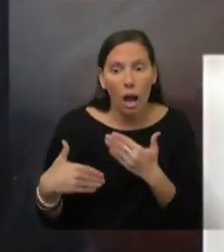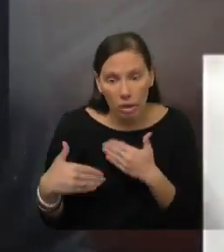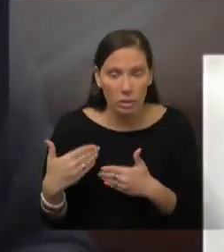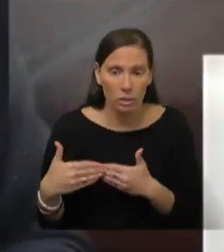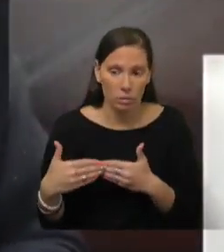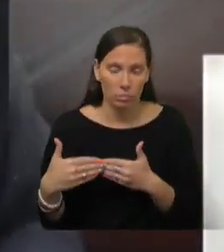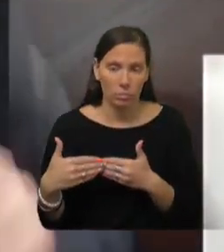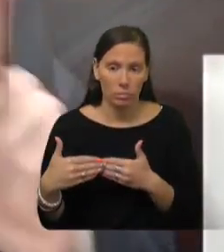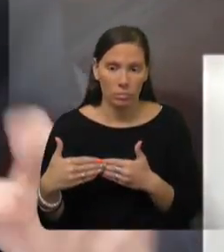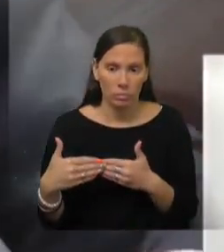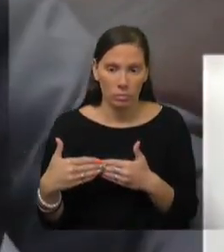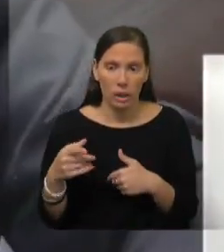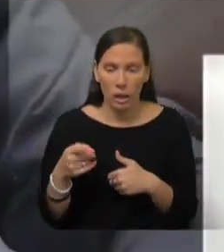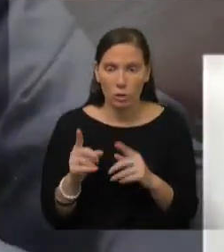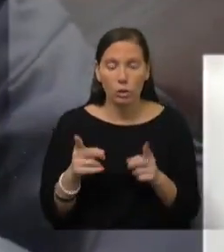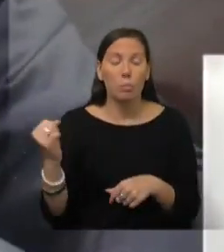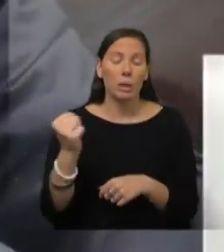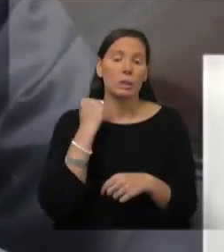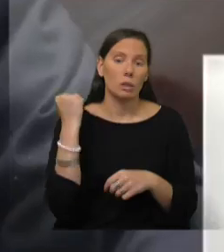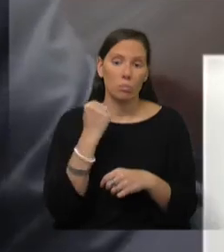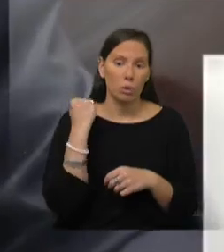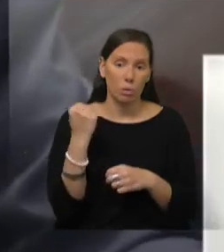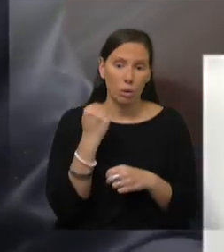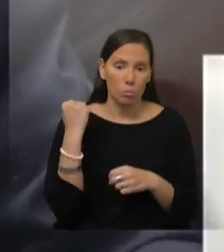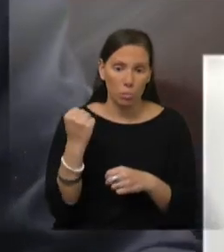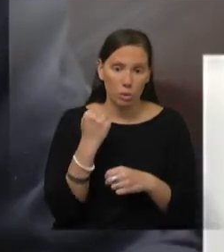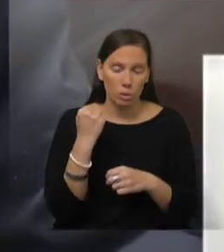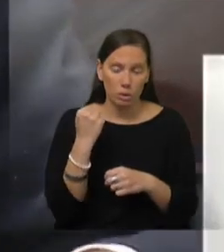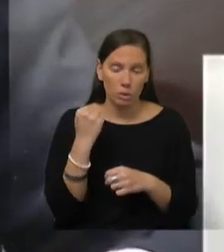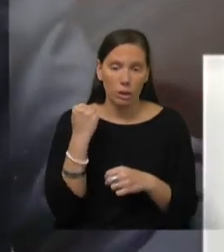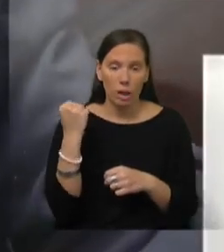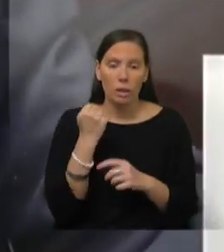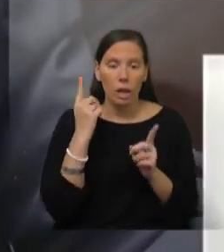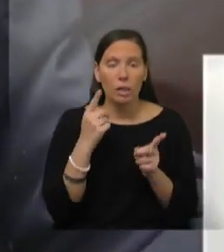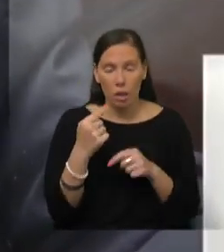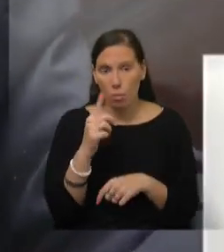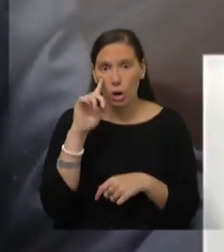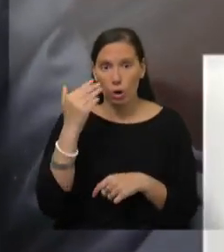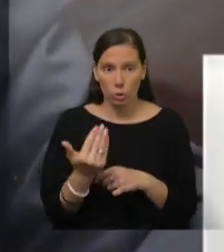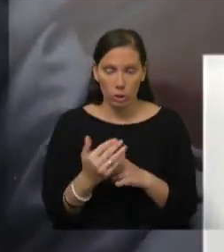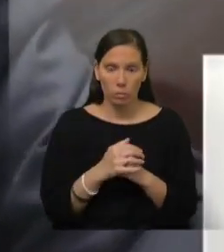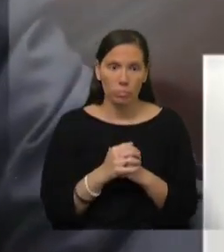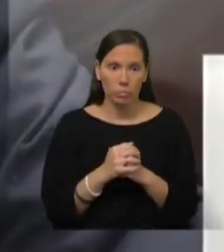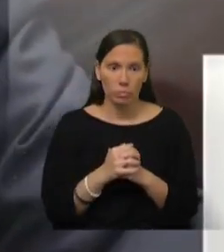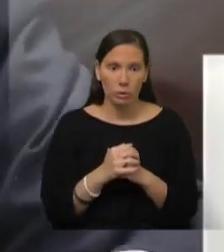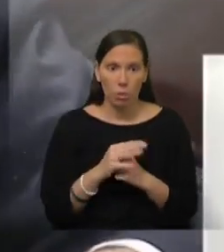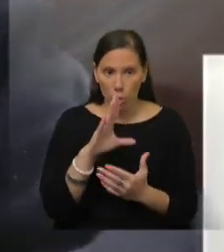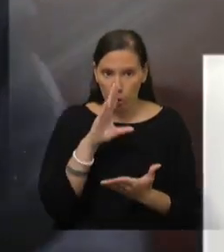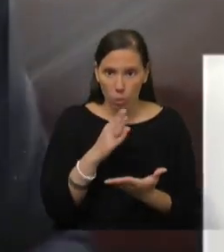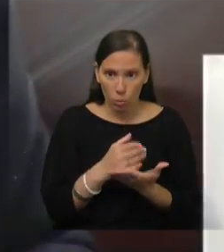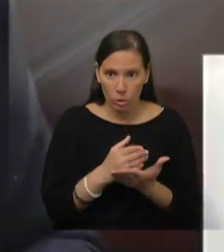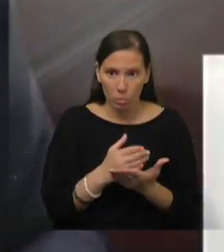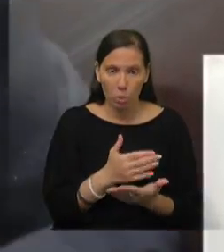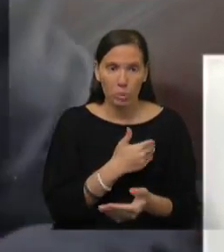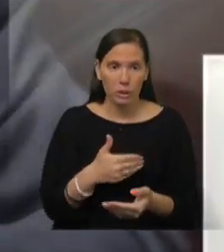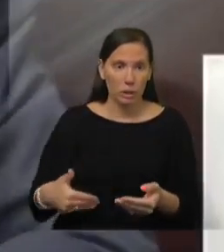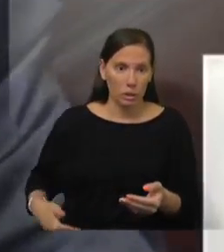avances Y eso también es importante y hay que y hay que destacarlos por último señor